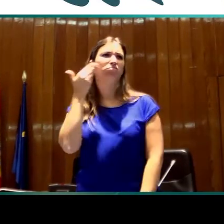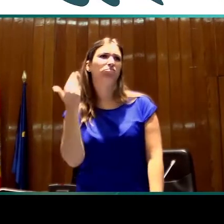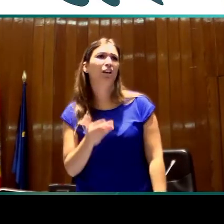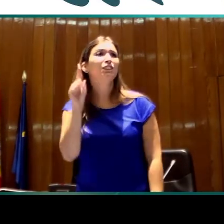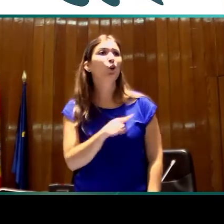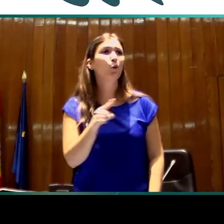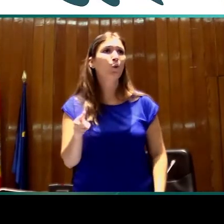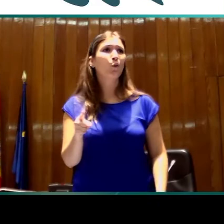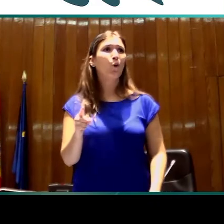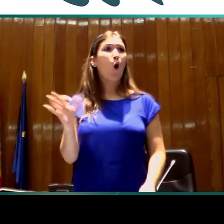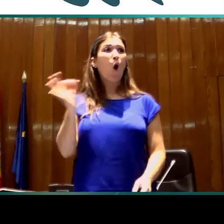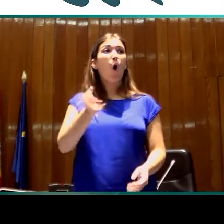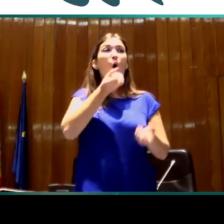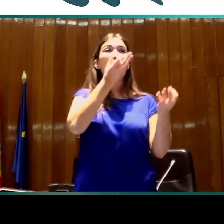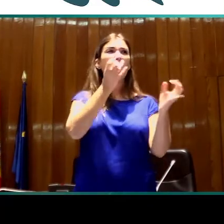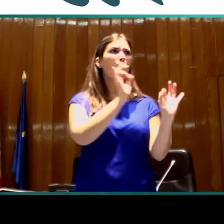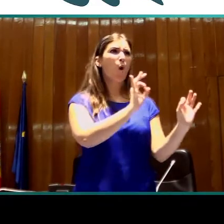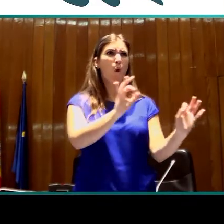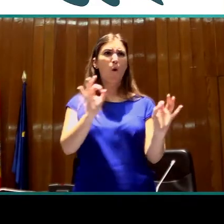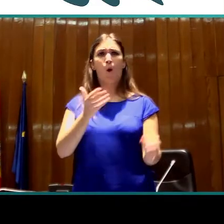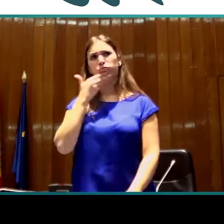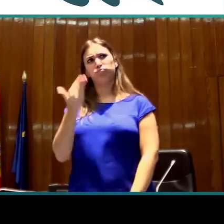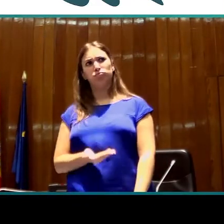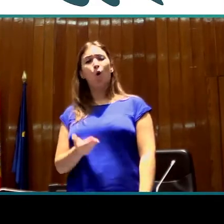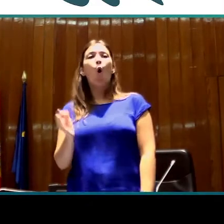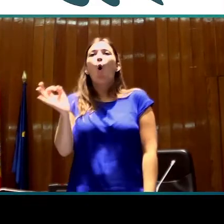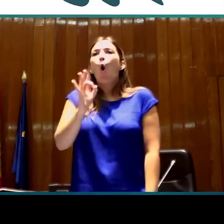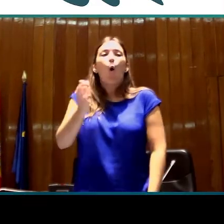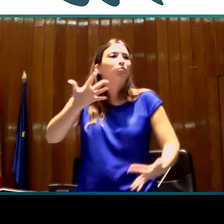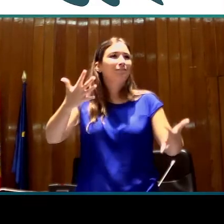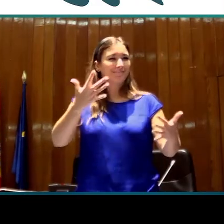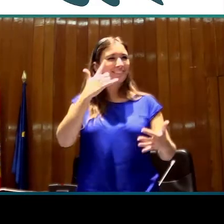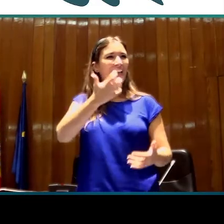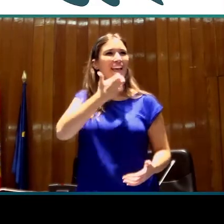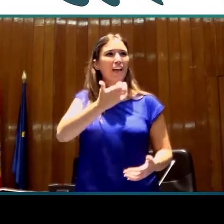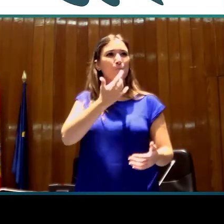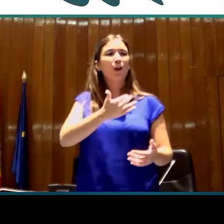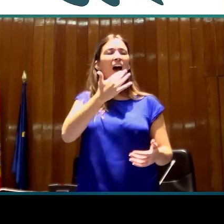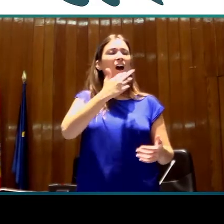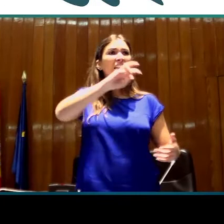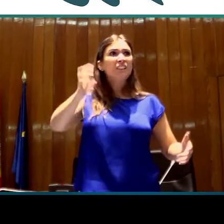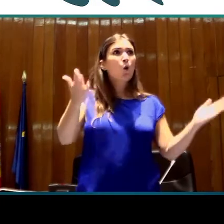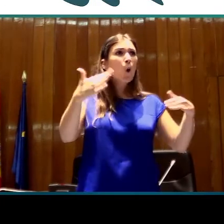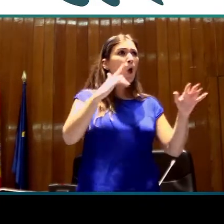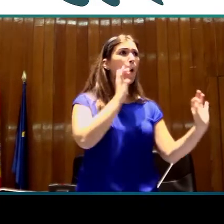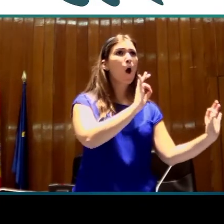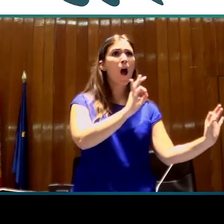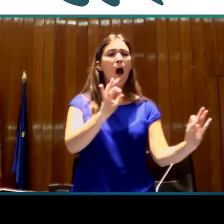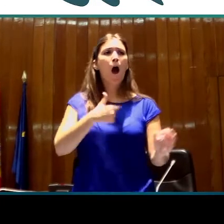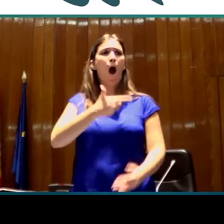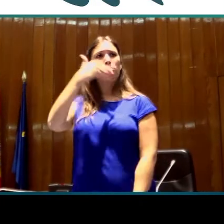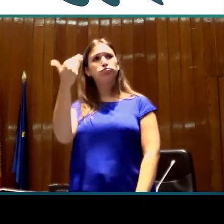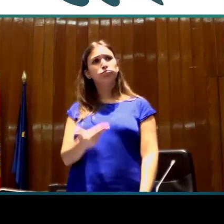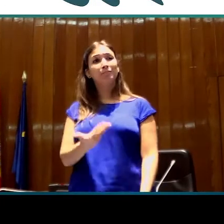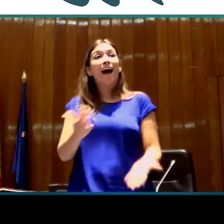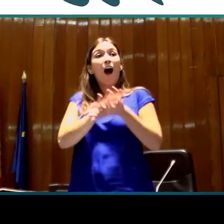o que todas las flores fueran la misma, o, en fin, cualquier diversidad que podamos pensar sobre el género